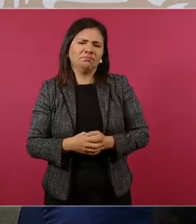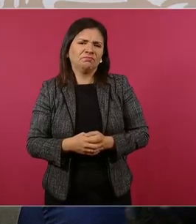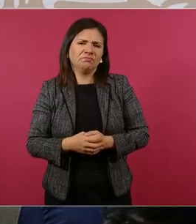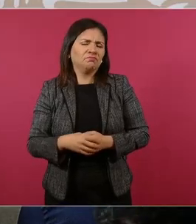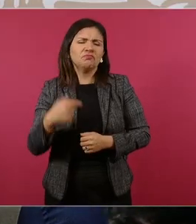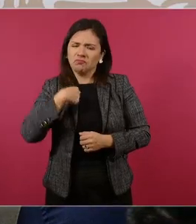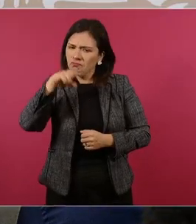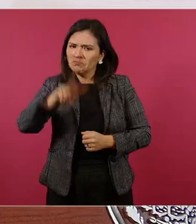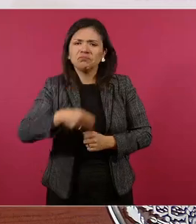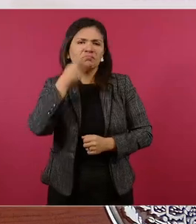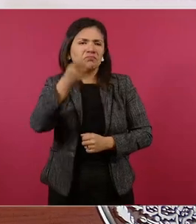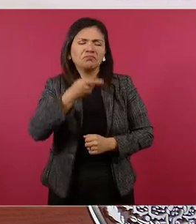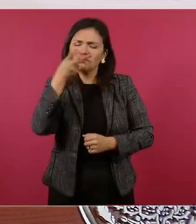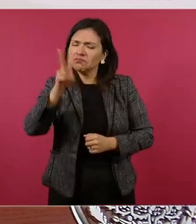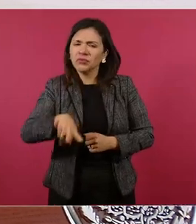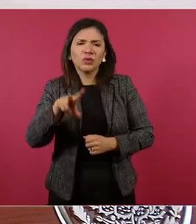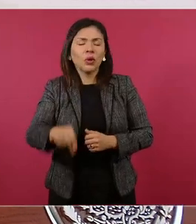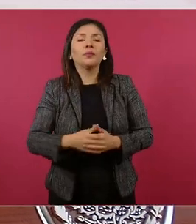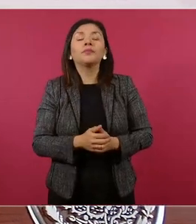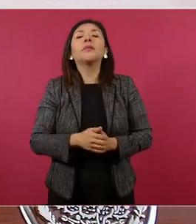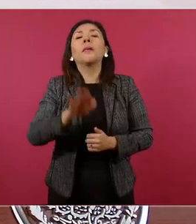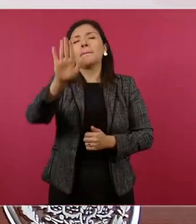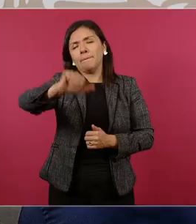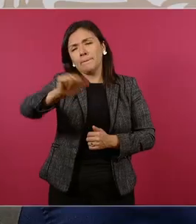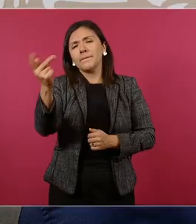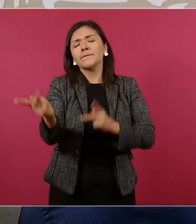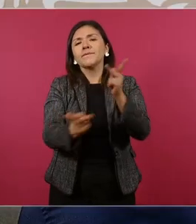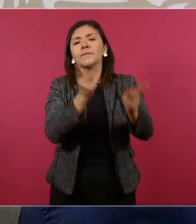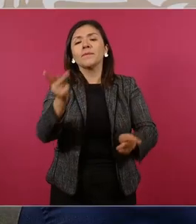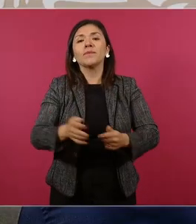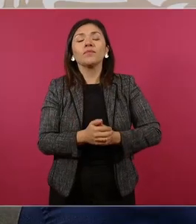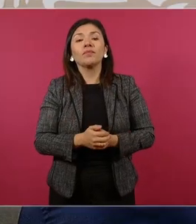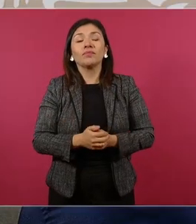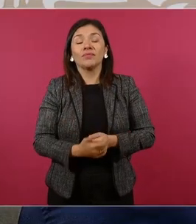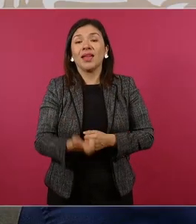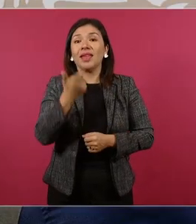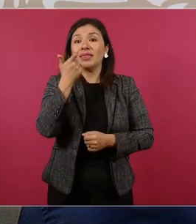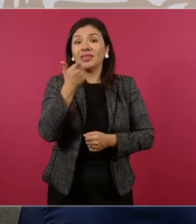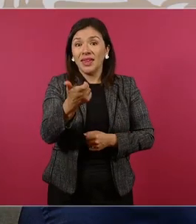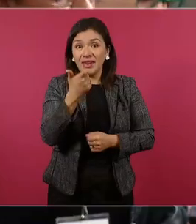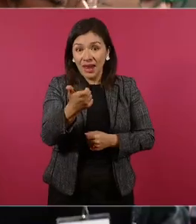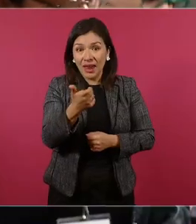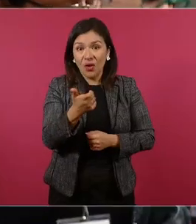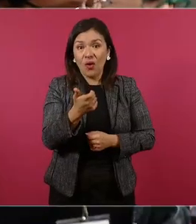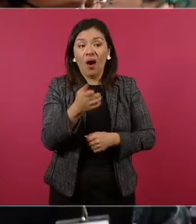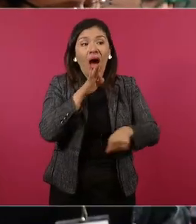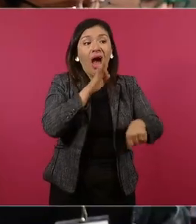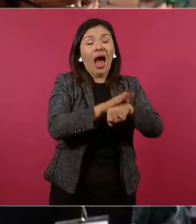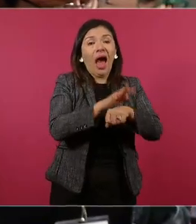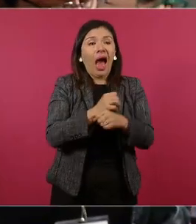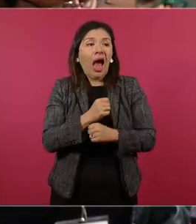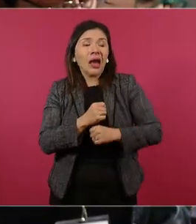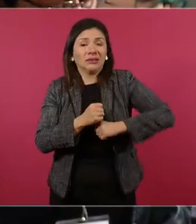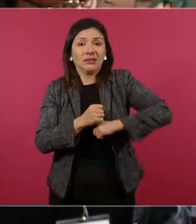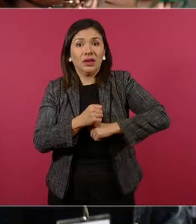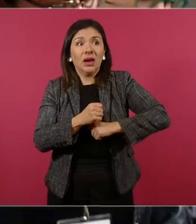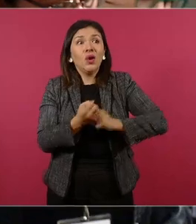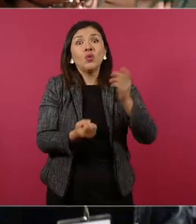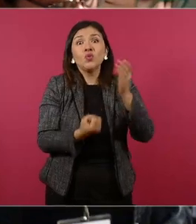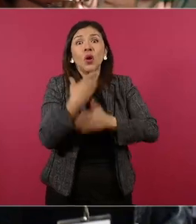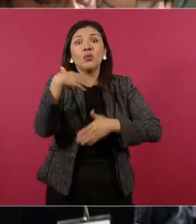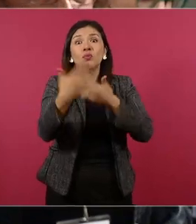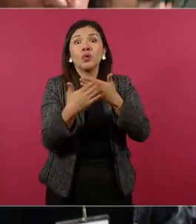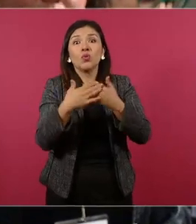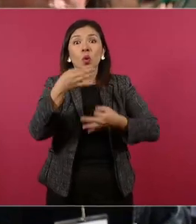lo puedo garantizar presidente Cómo se puede evitar que el dinero y las influencias corrompan a los a los nuevos jueces que van a